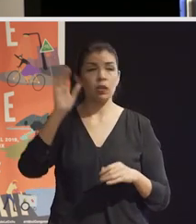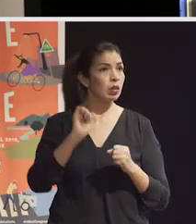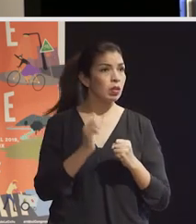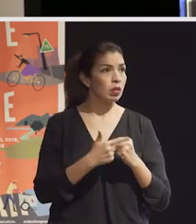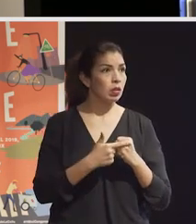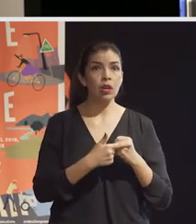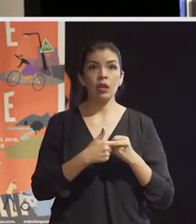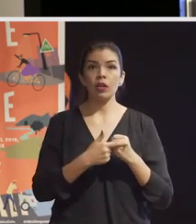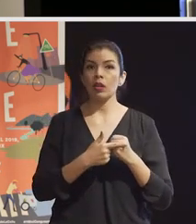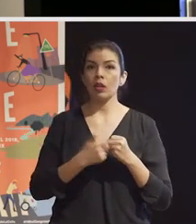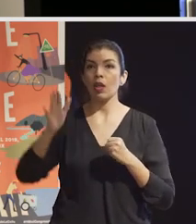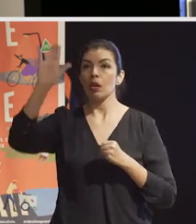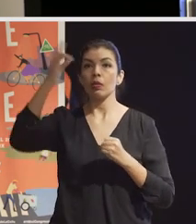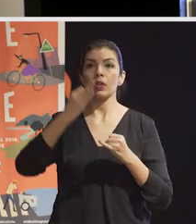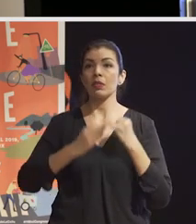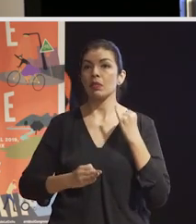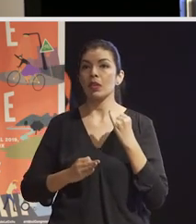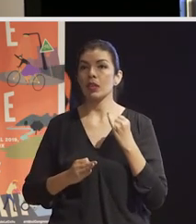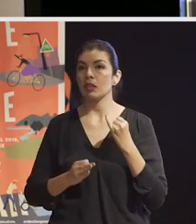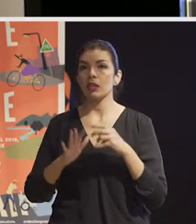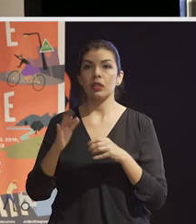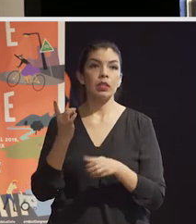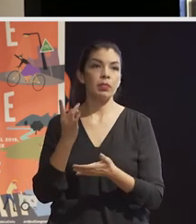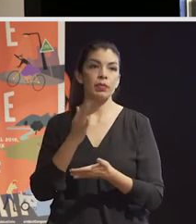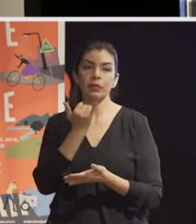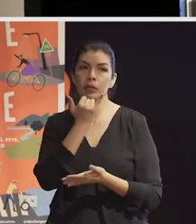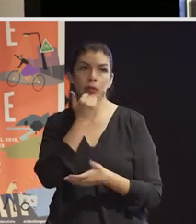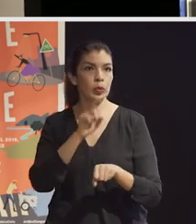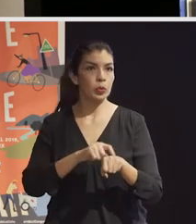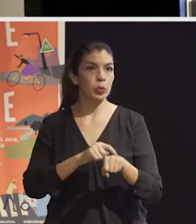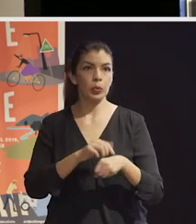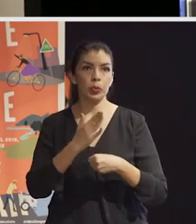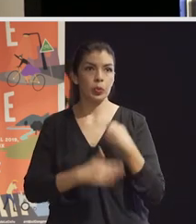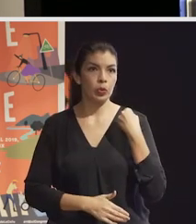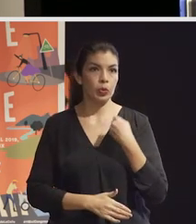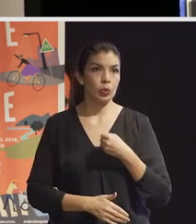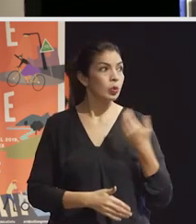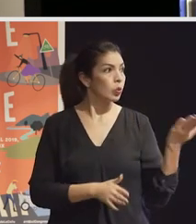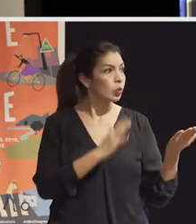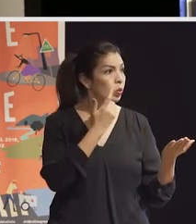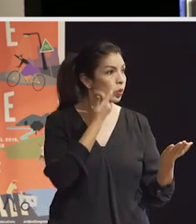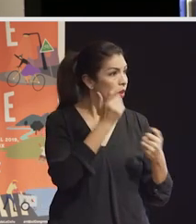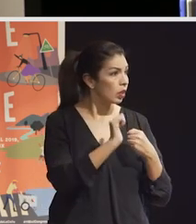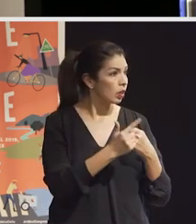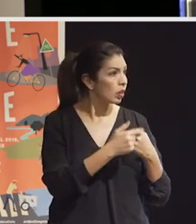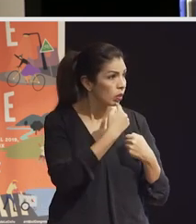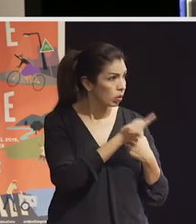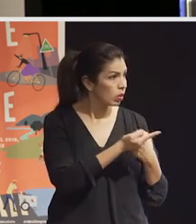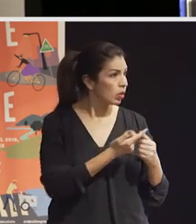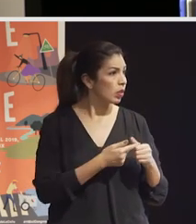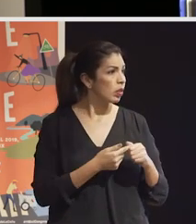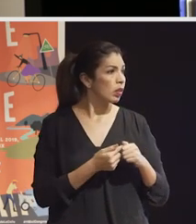comentario va a ser el último que es porque se nos va acabando el tiempo pero no sé si ricardo quieres mencionar algo al respecto